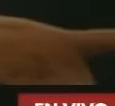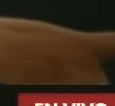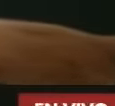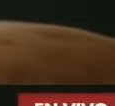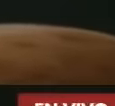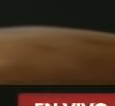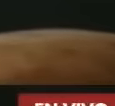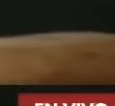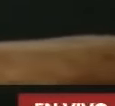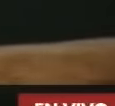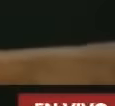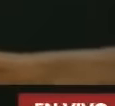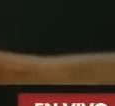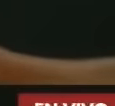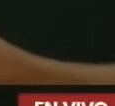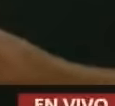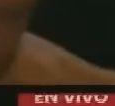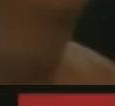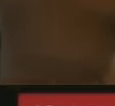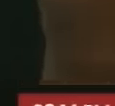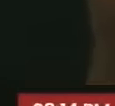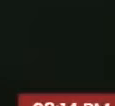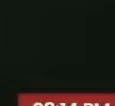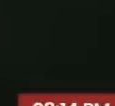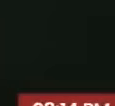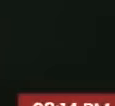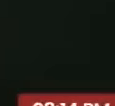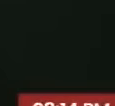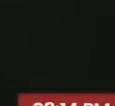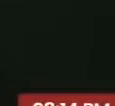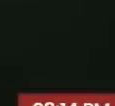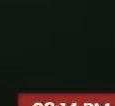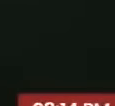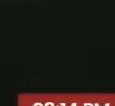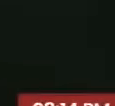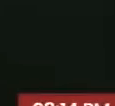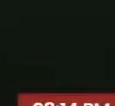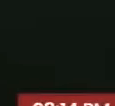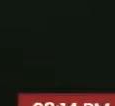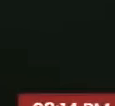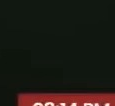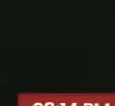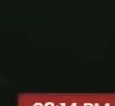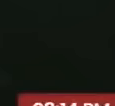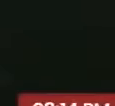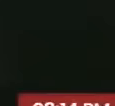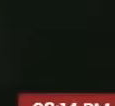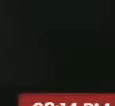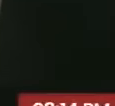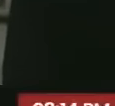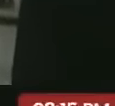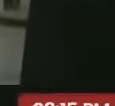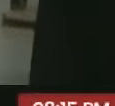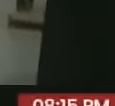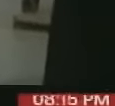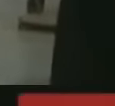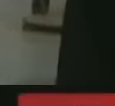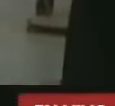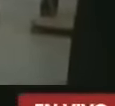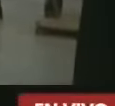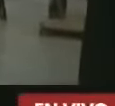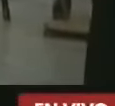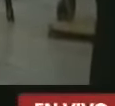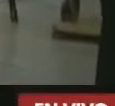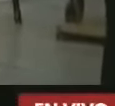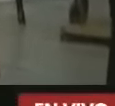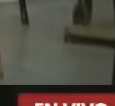Artesanía monaguense se proyecta a nivel nacional y es que desde acá se da impulso al hermoso trabajo que ejecutan hombres y mujeres que ponen